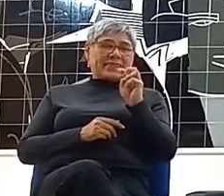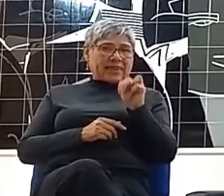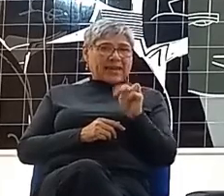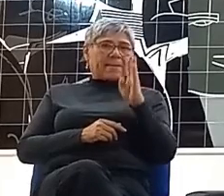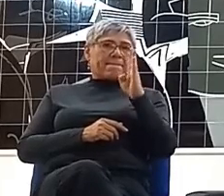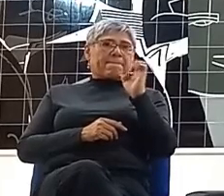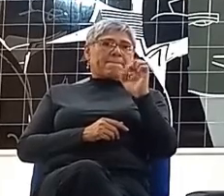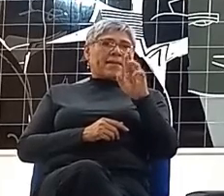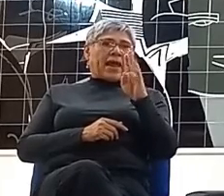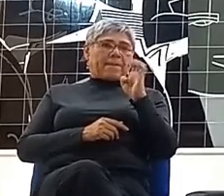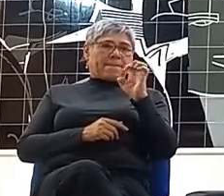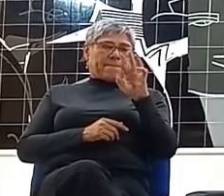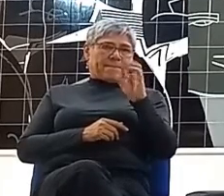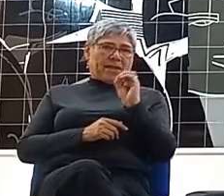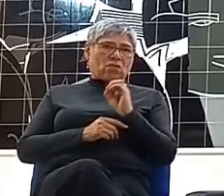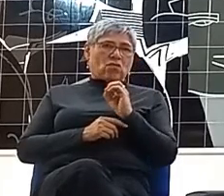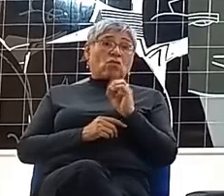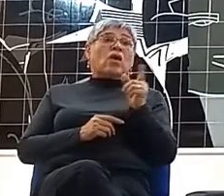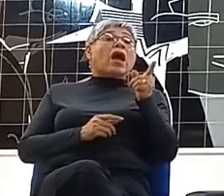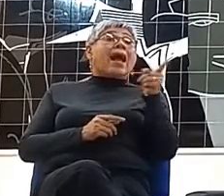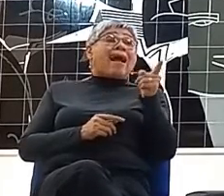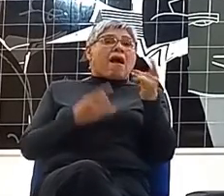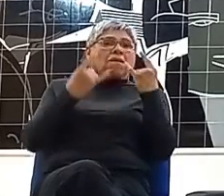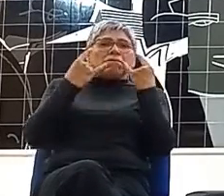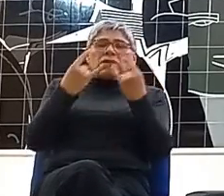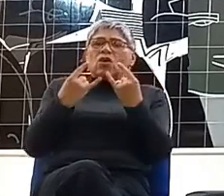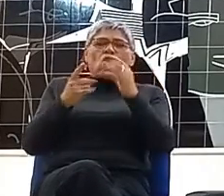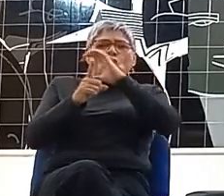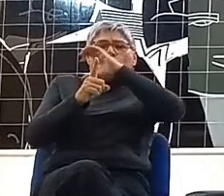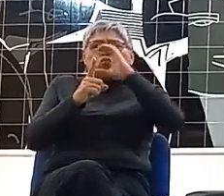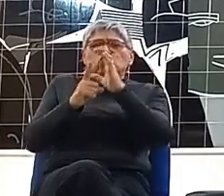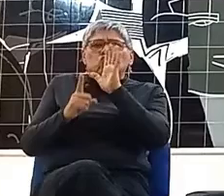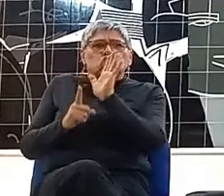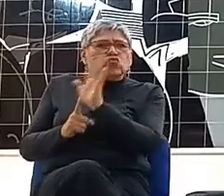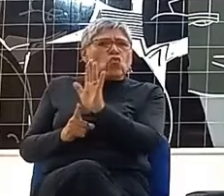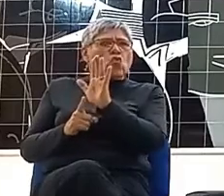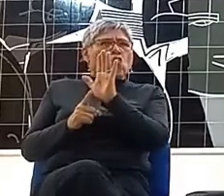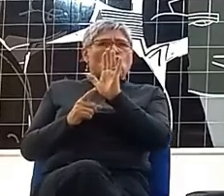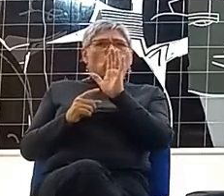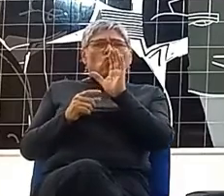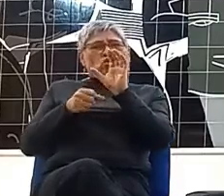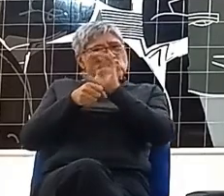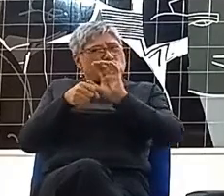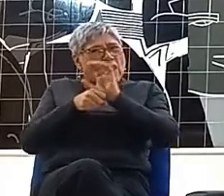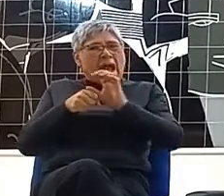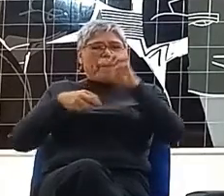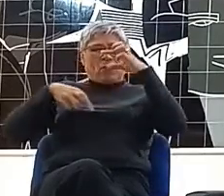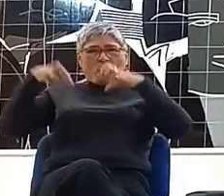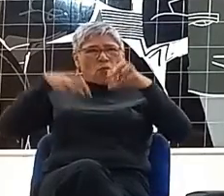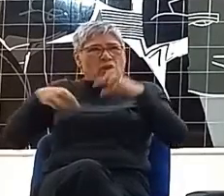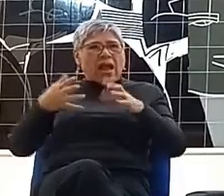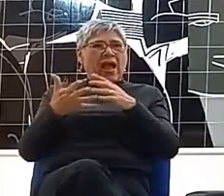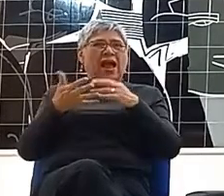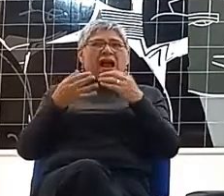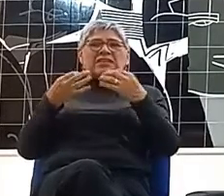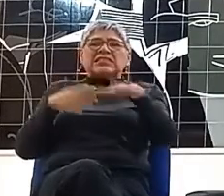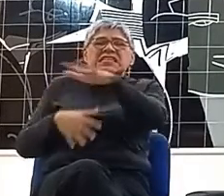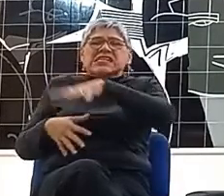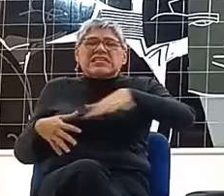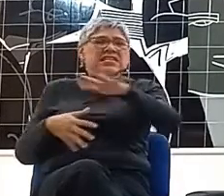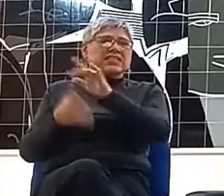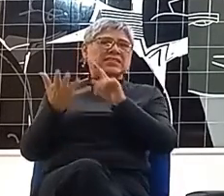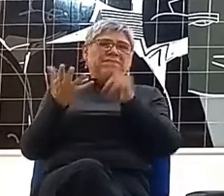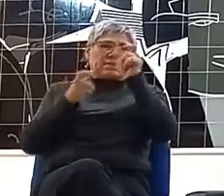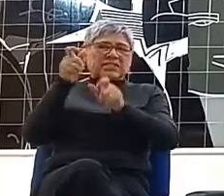por leer la cultura urbana, la cultura de la ciudad, la cultura popular, la cultura de masas,